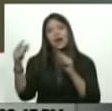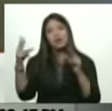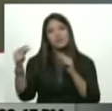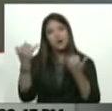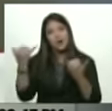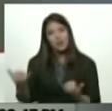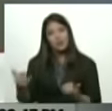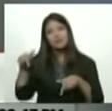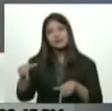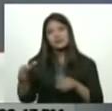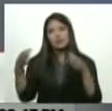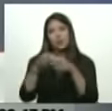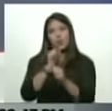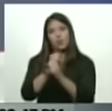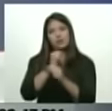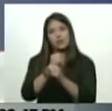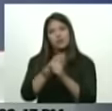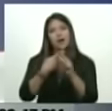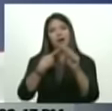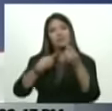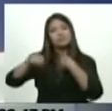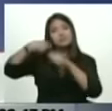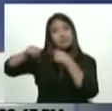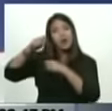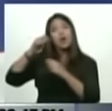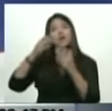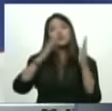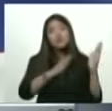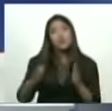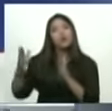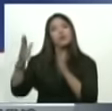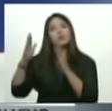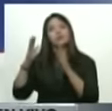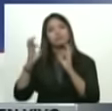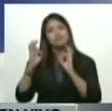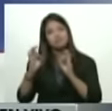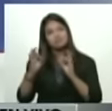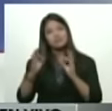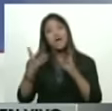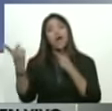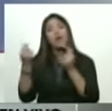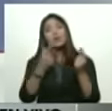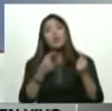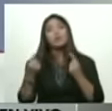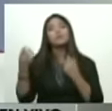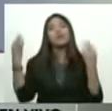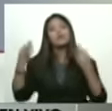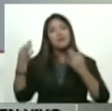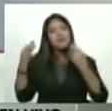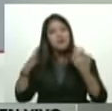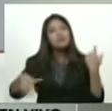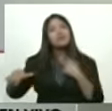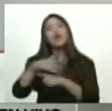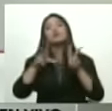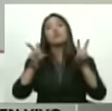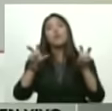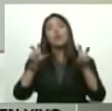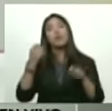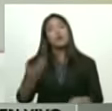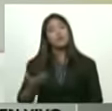en esta mesa de trabajo de exportación. Construir un nuevo orden en la dinámica, una economía real, una economía nueva, y por eso es